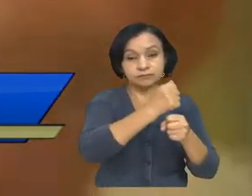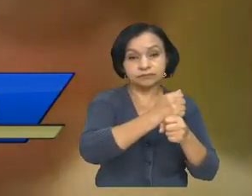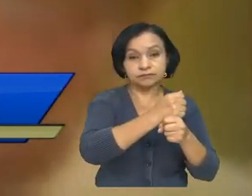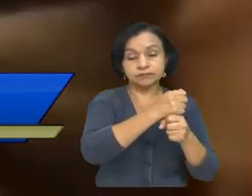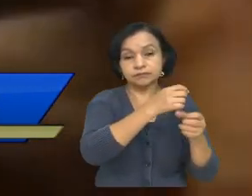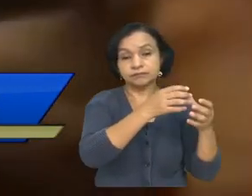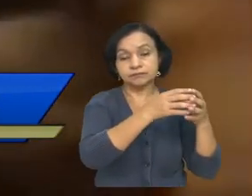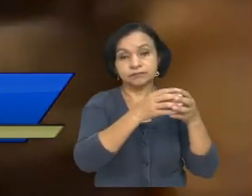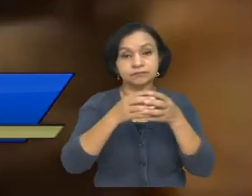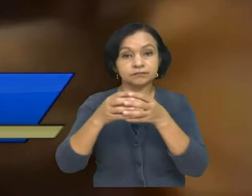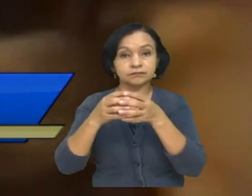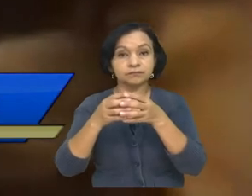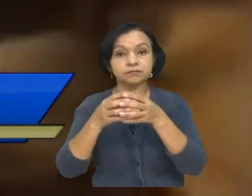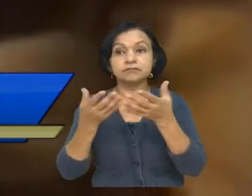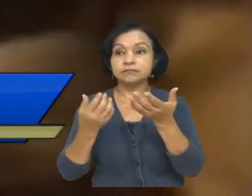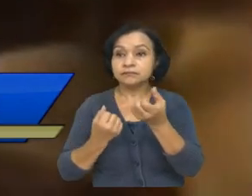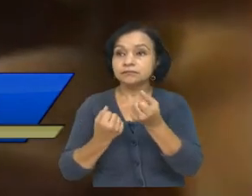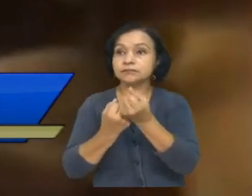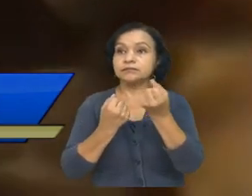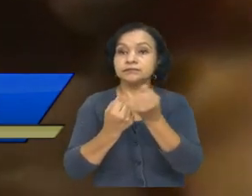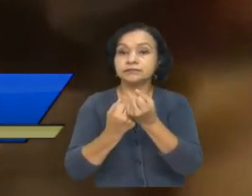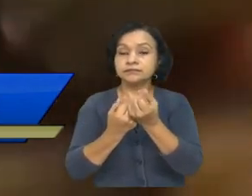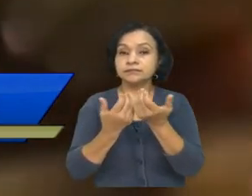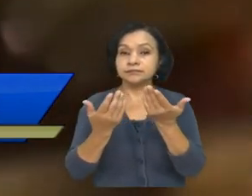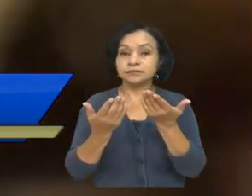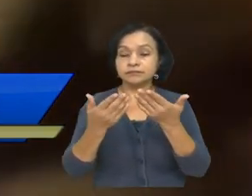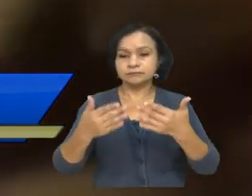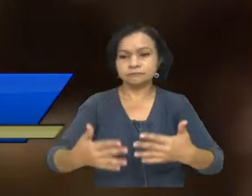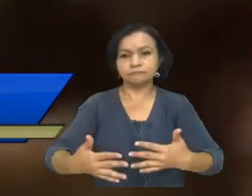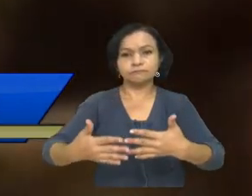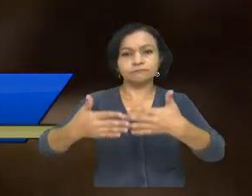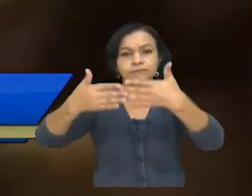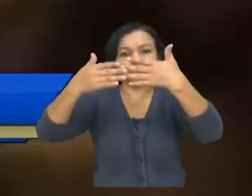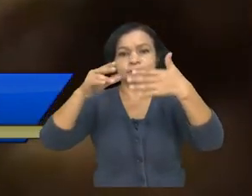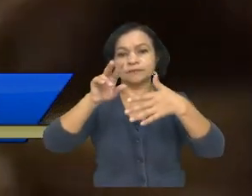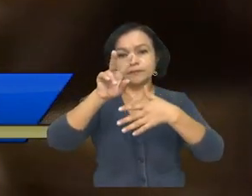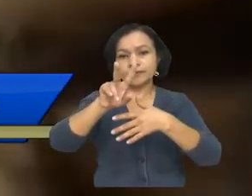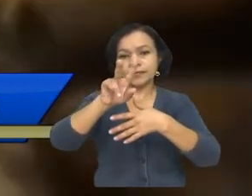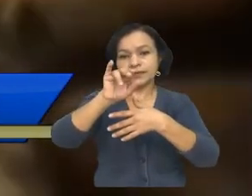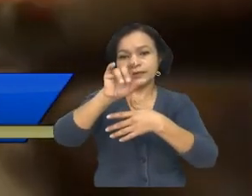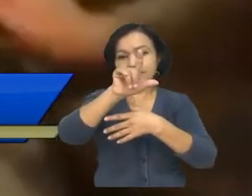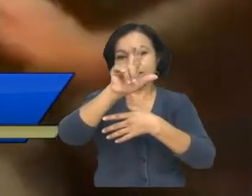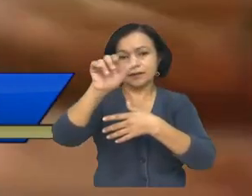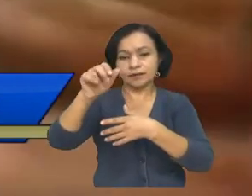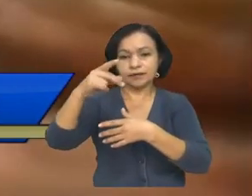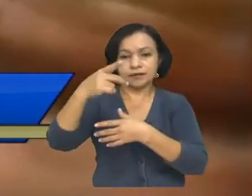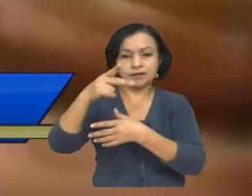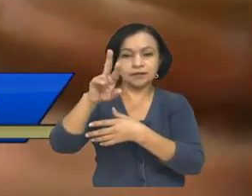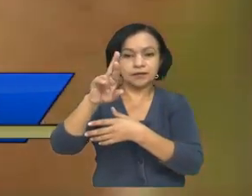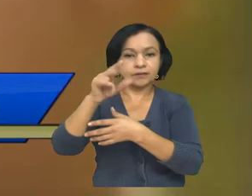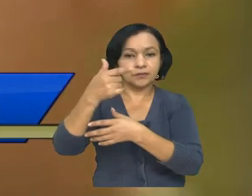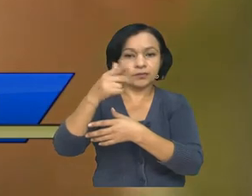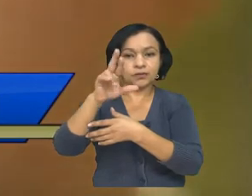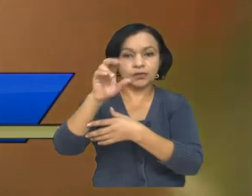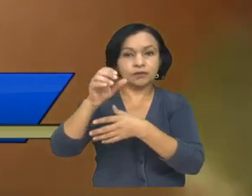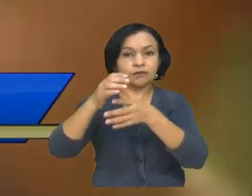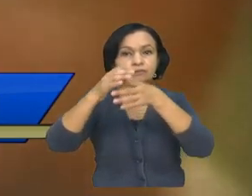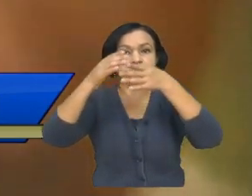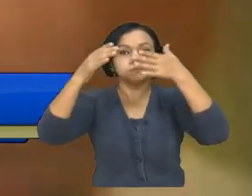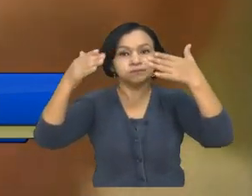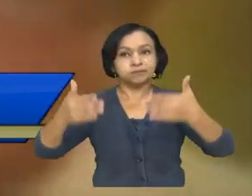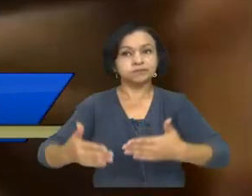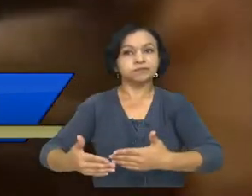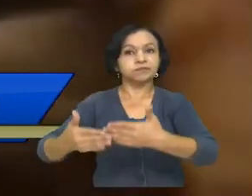de Vía Progreso. Que yo te digo, esa barricada de Vía Progreso, eso era enorme. ¿Y cómo logran